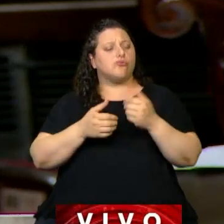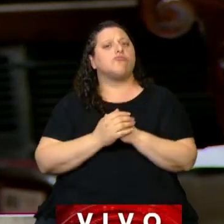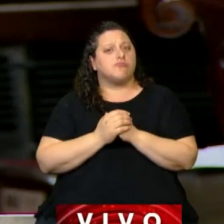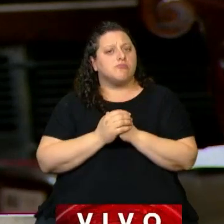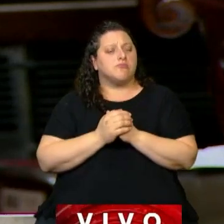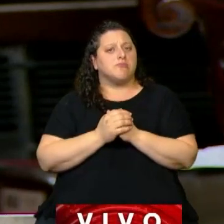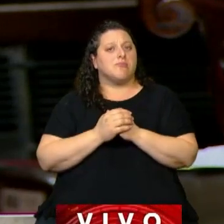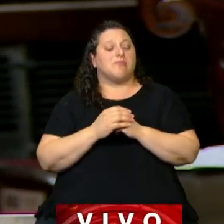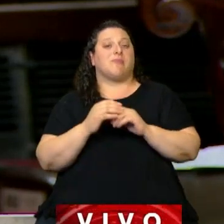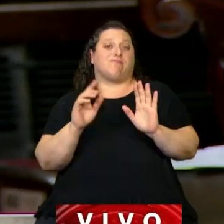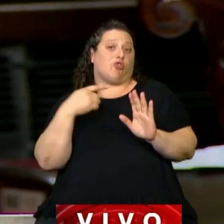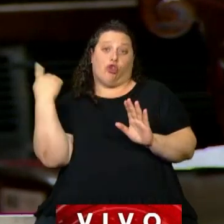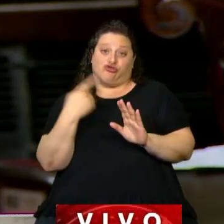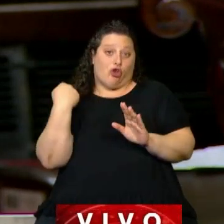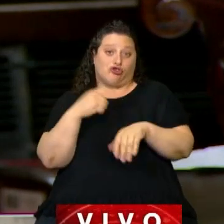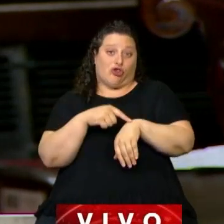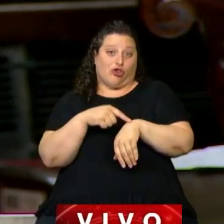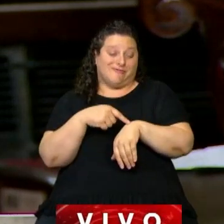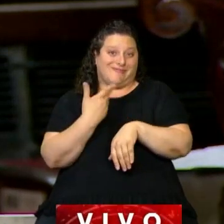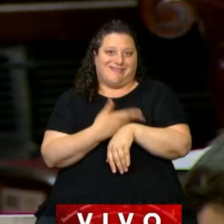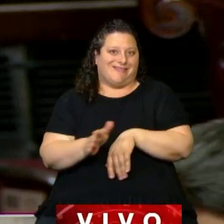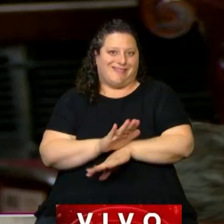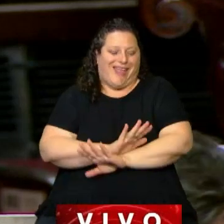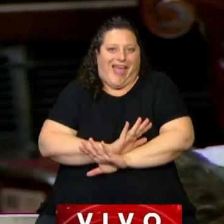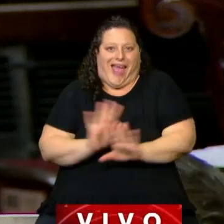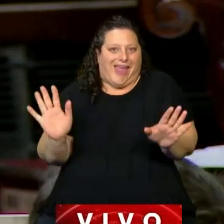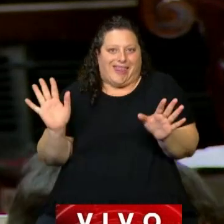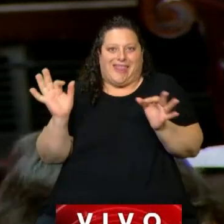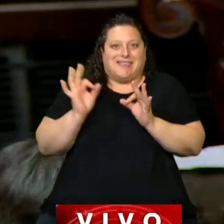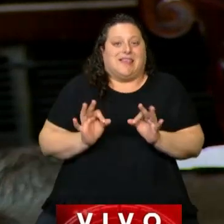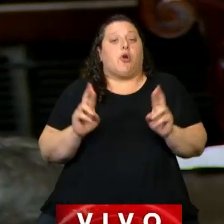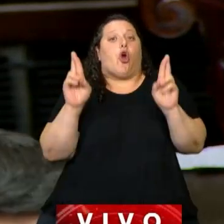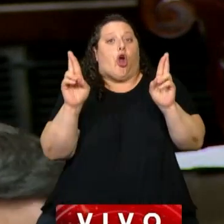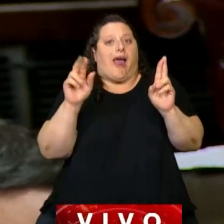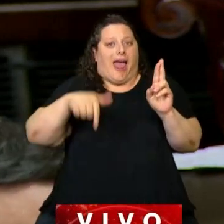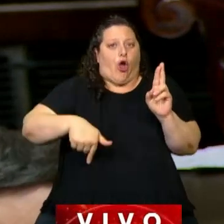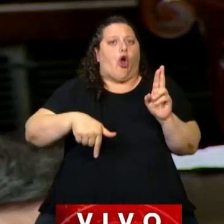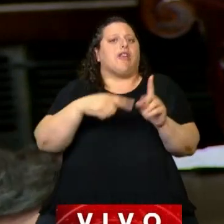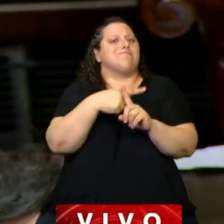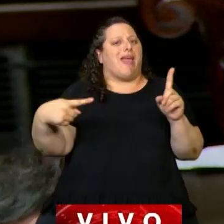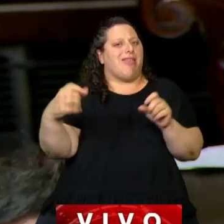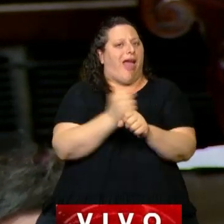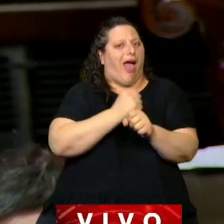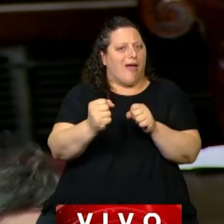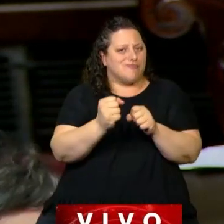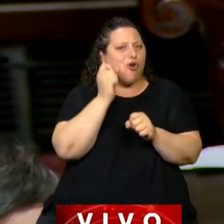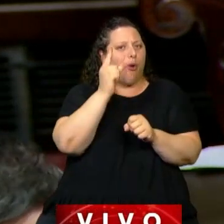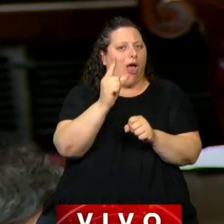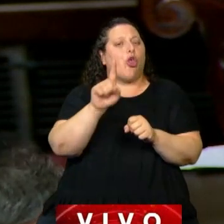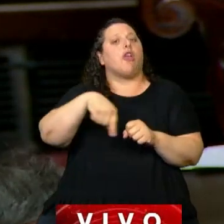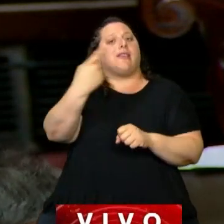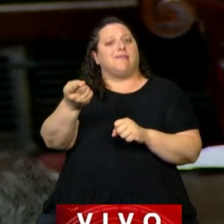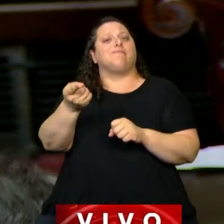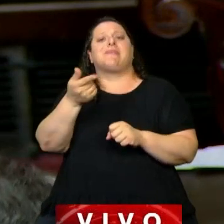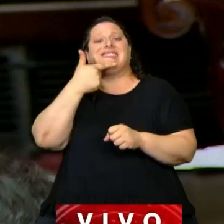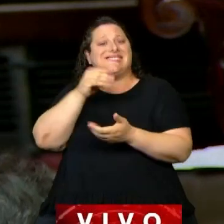Yo quiero decir que venimos tarde, pero ojalá lo concretemos y que el Senado también lo haga ley rápido, porque